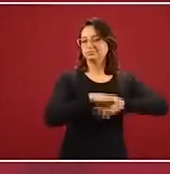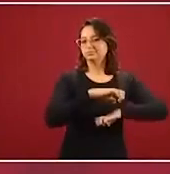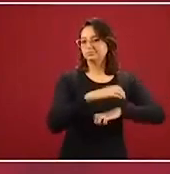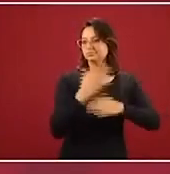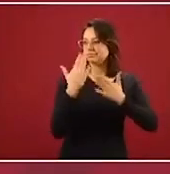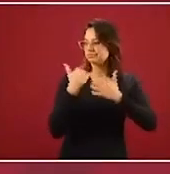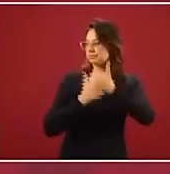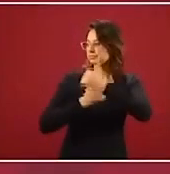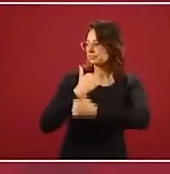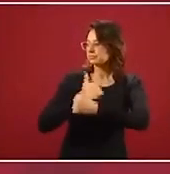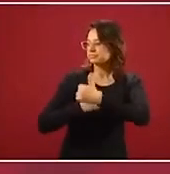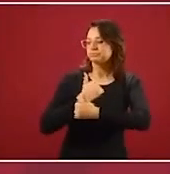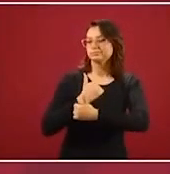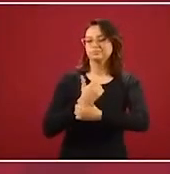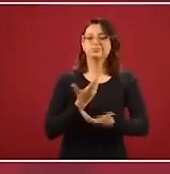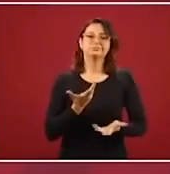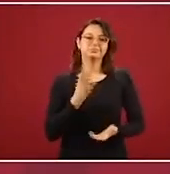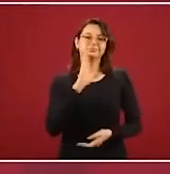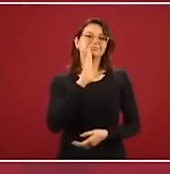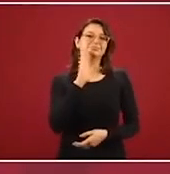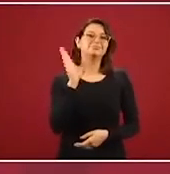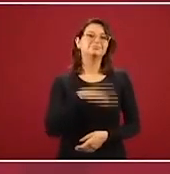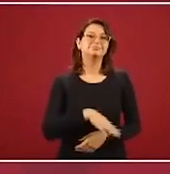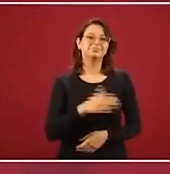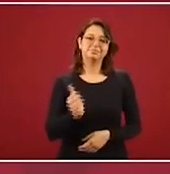son malos,